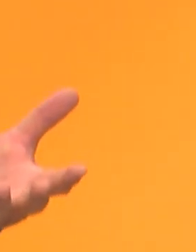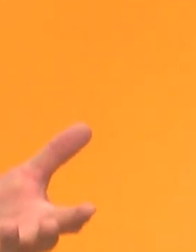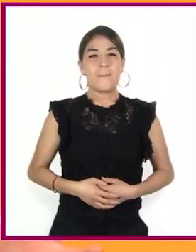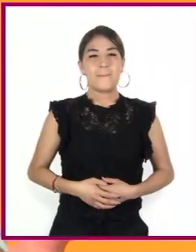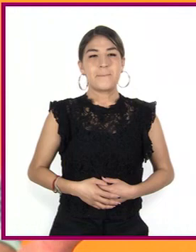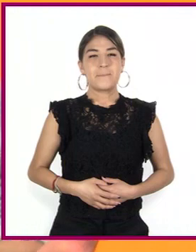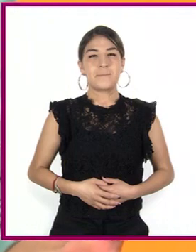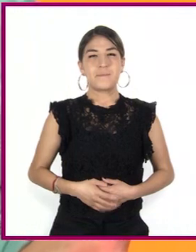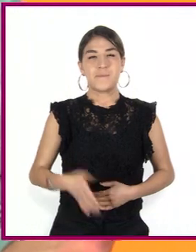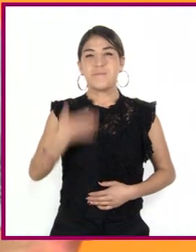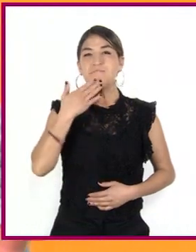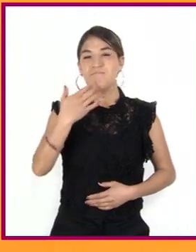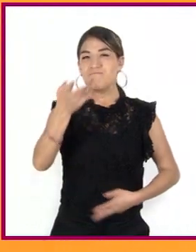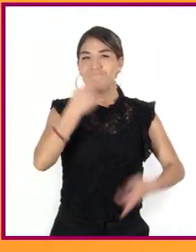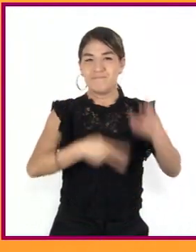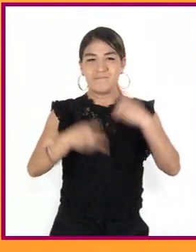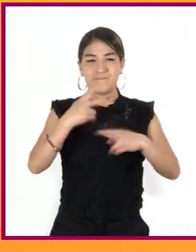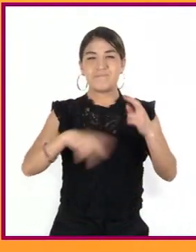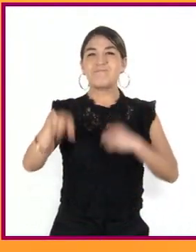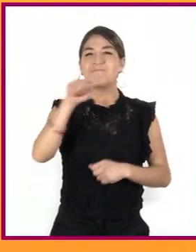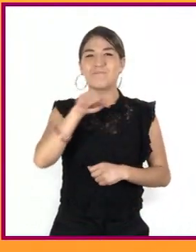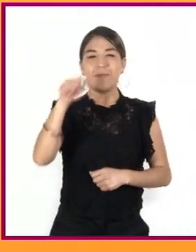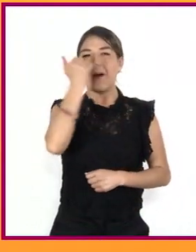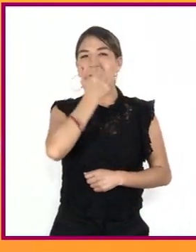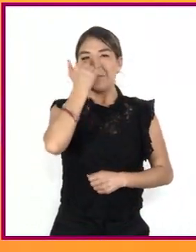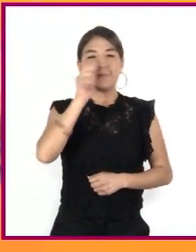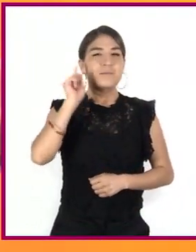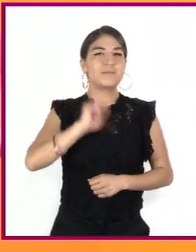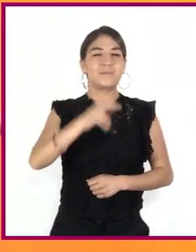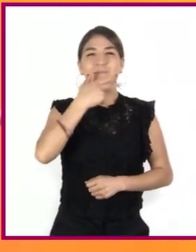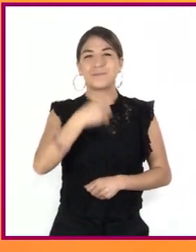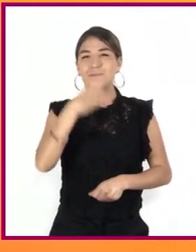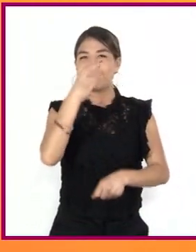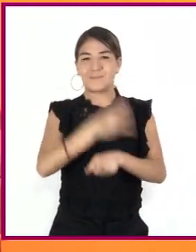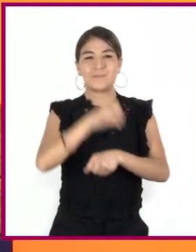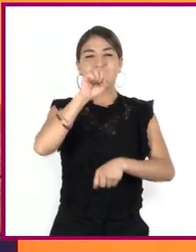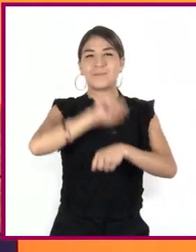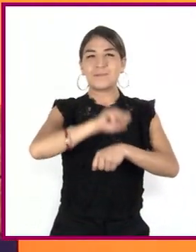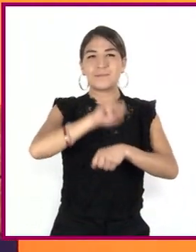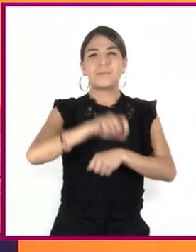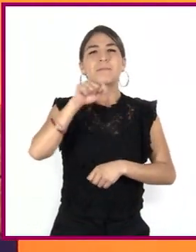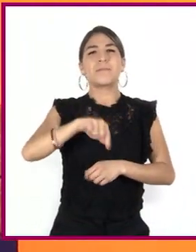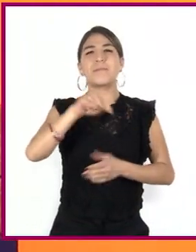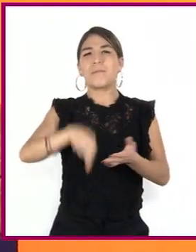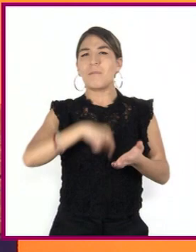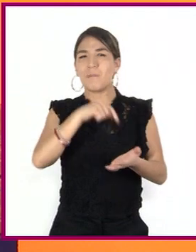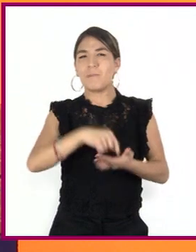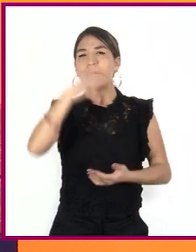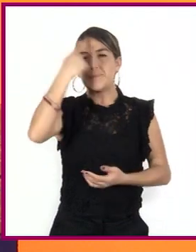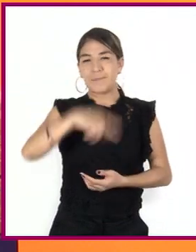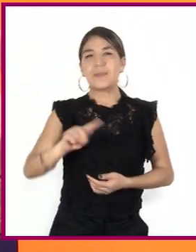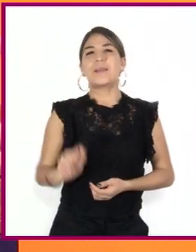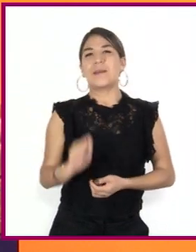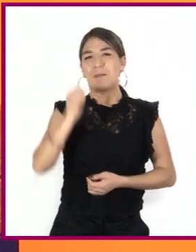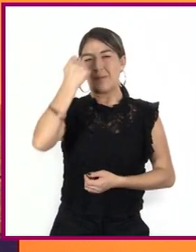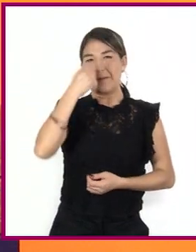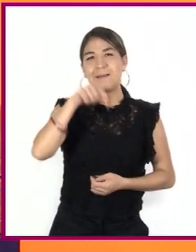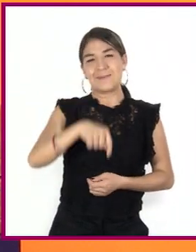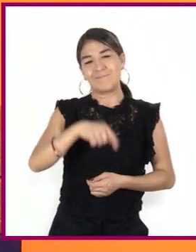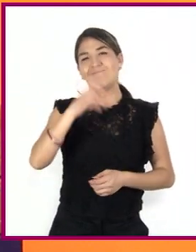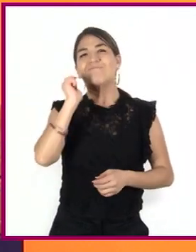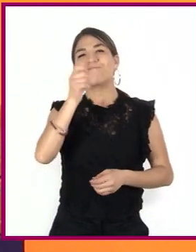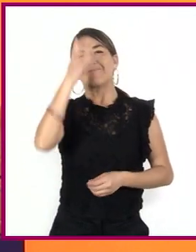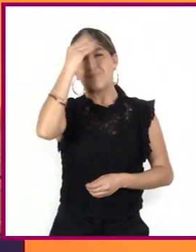Les doy la bienvenida, alumnas y alumnos de tercer grado de secundaria, a este espacio dedicado al área de tecnología de la estrategia Aprende en